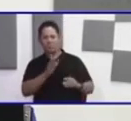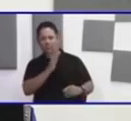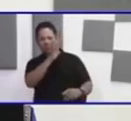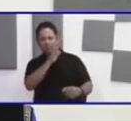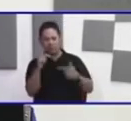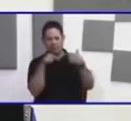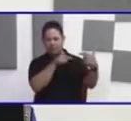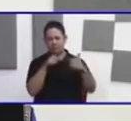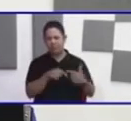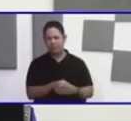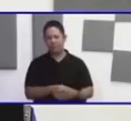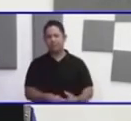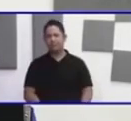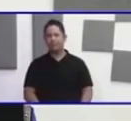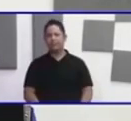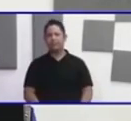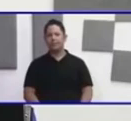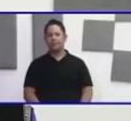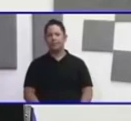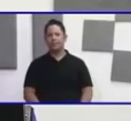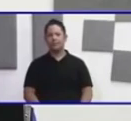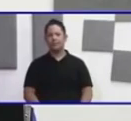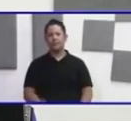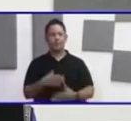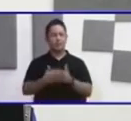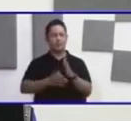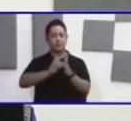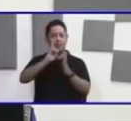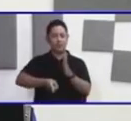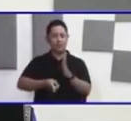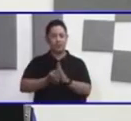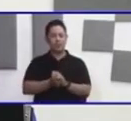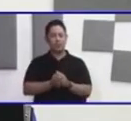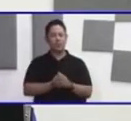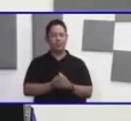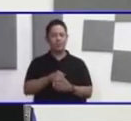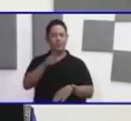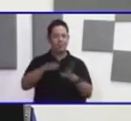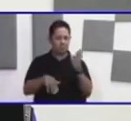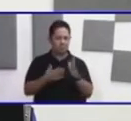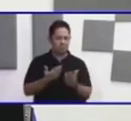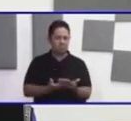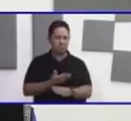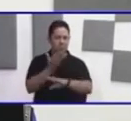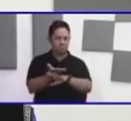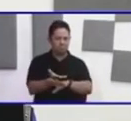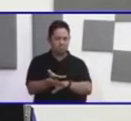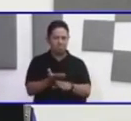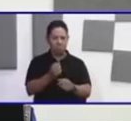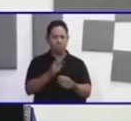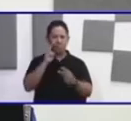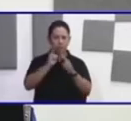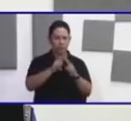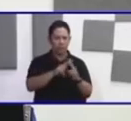en las ocasiones donde estos decretos han sido puestos de conocimiento